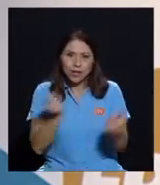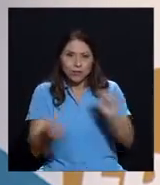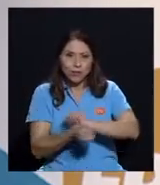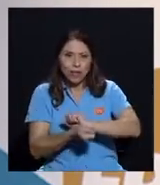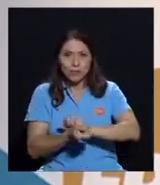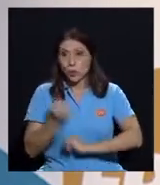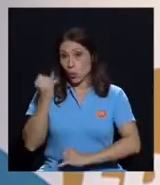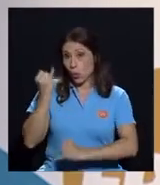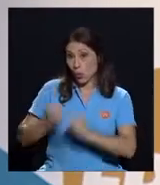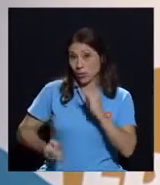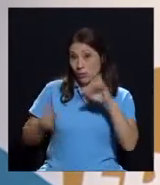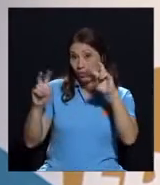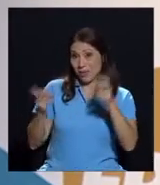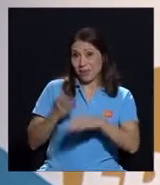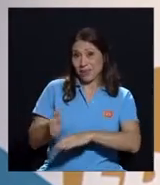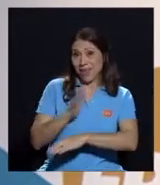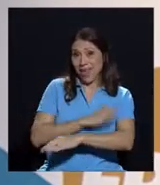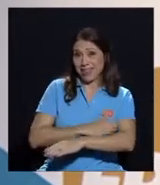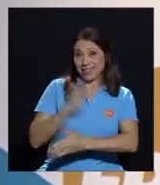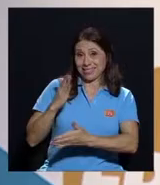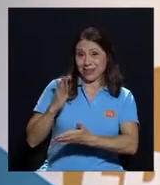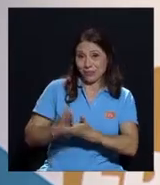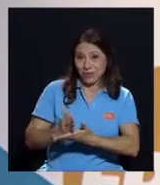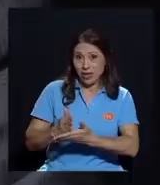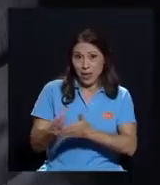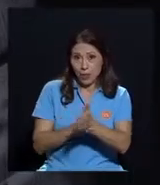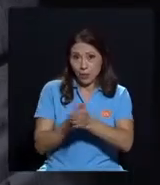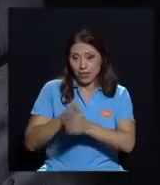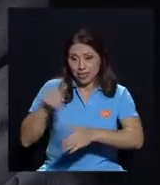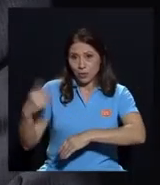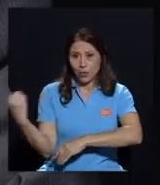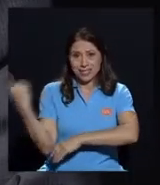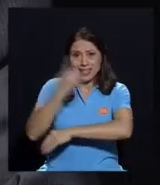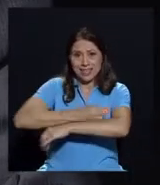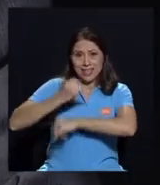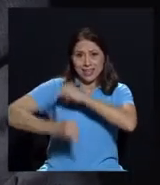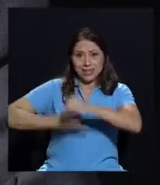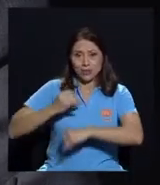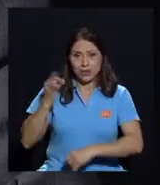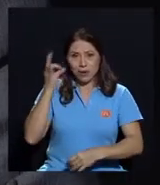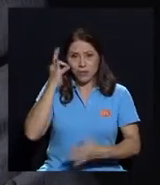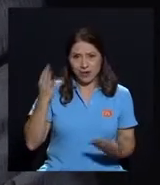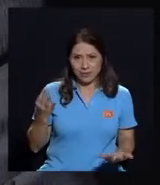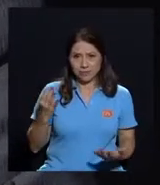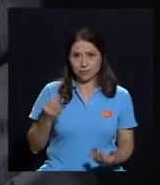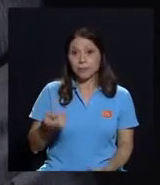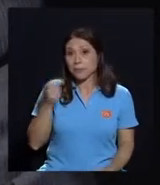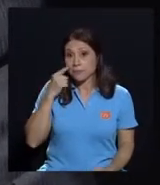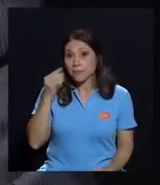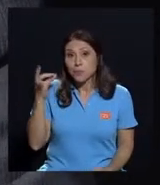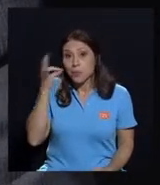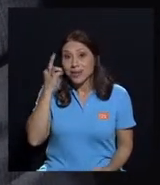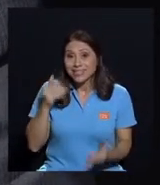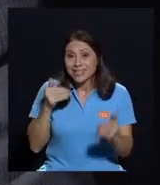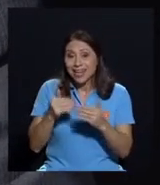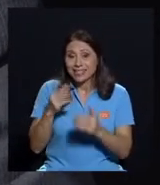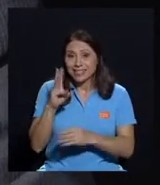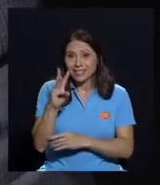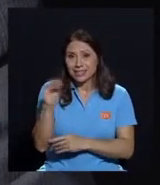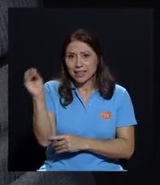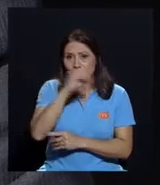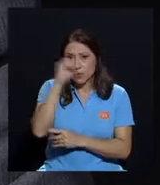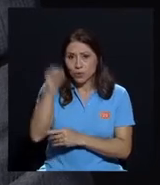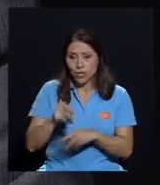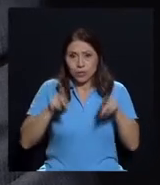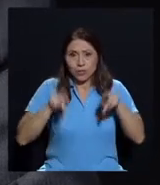tema antes de irnos a cortez aprovechando que hoy es el día internacional de la mujer vean las mujeres son casi el 60% de los